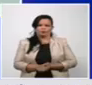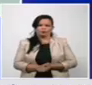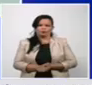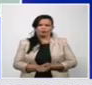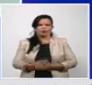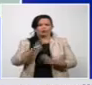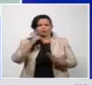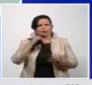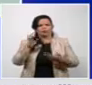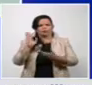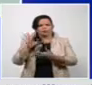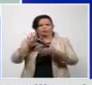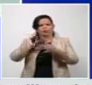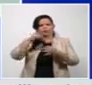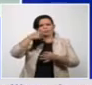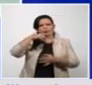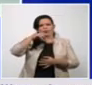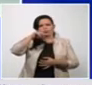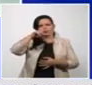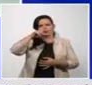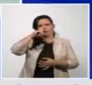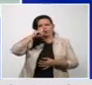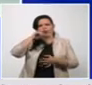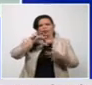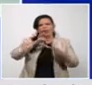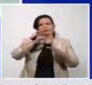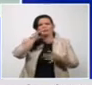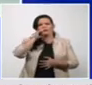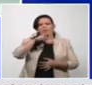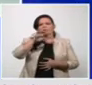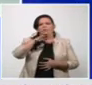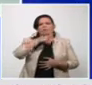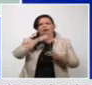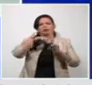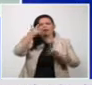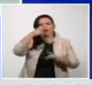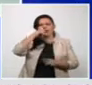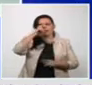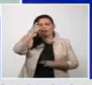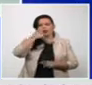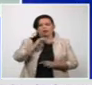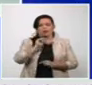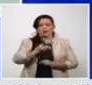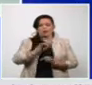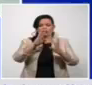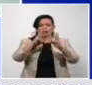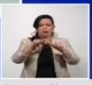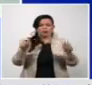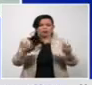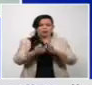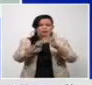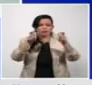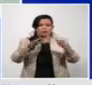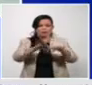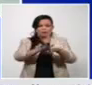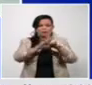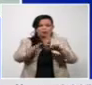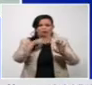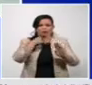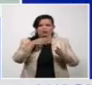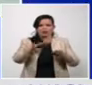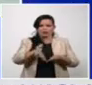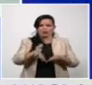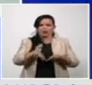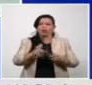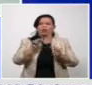159.586 por millón de habitantes, pero con la tasa más alta de fallecidos, increíblemente un país de primer